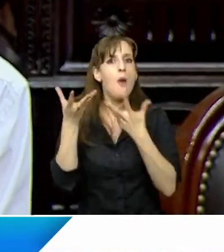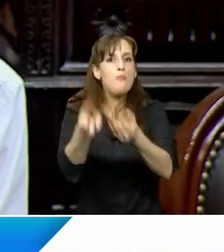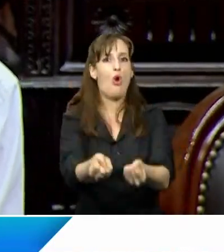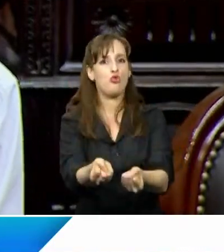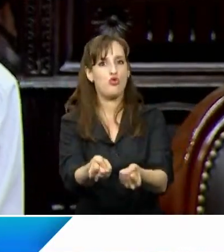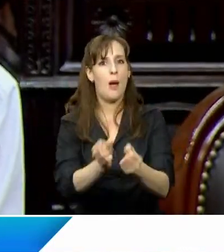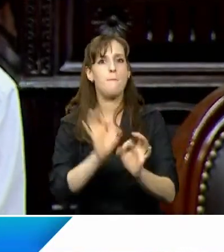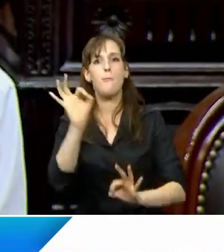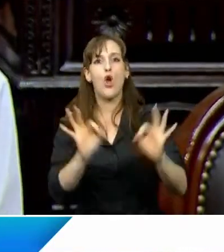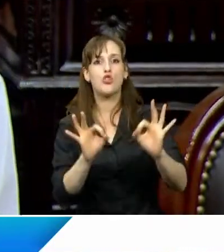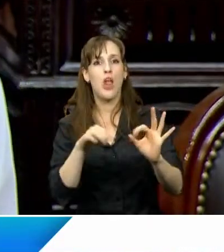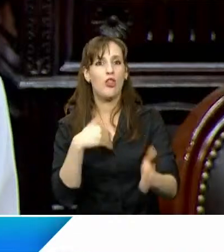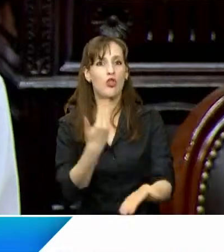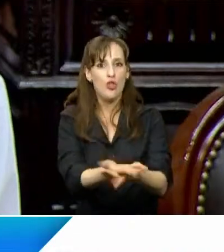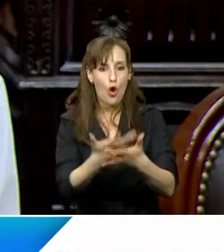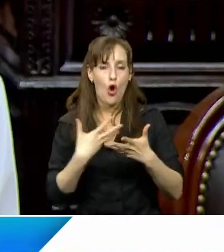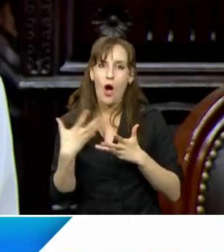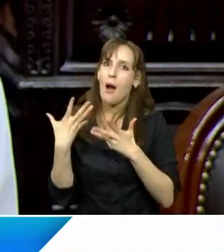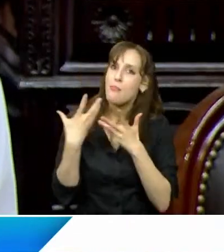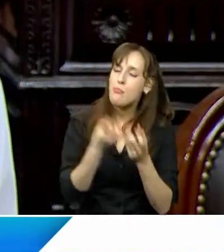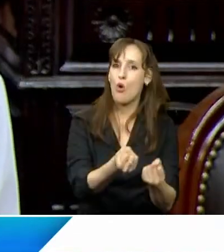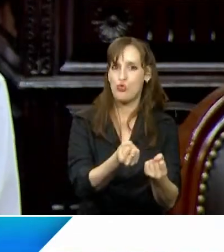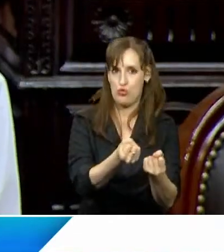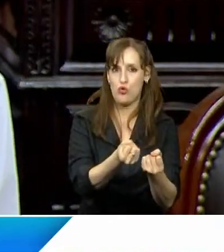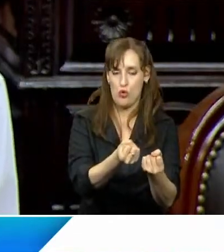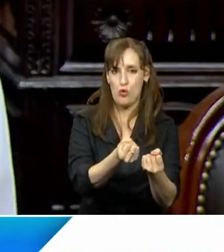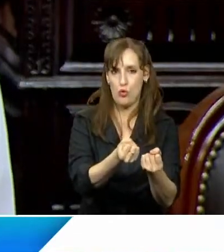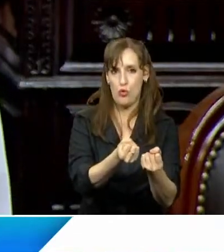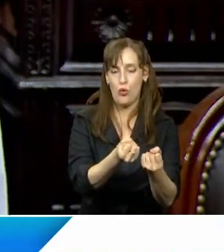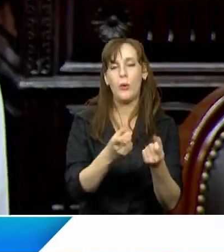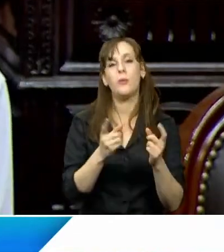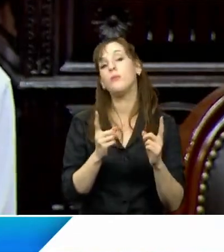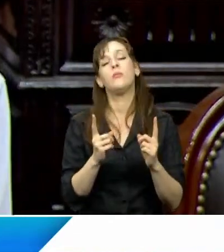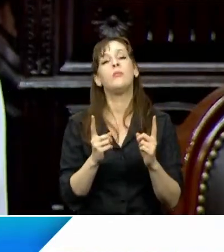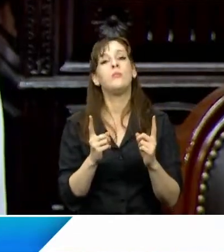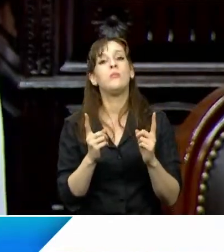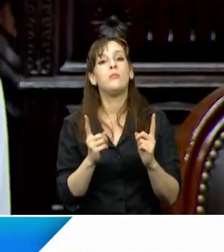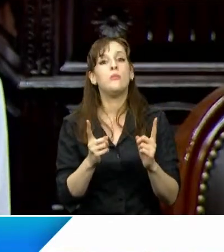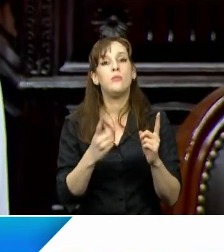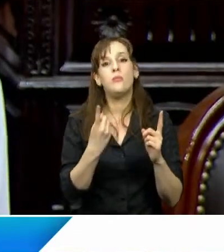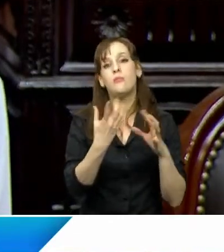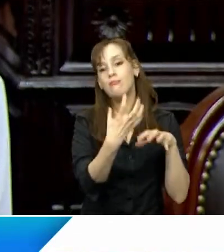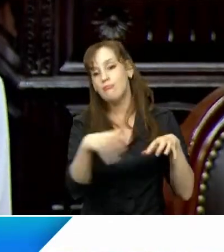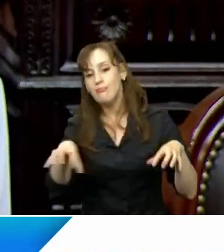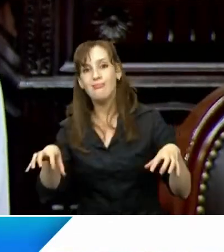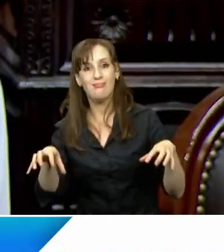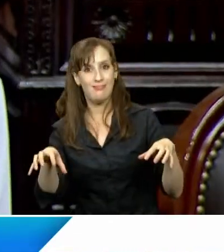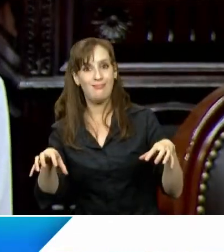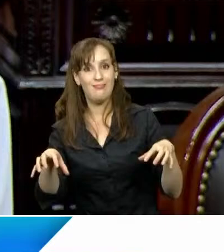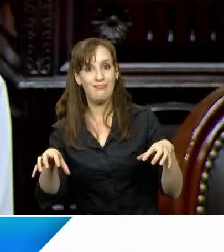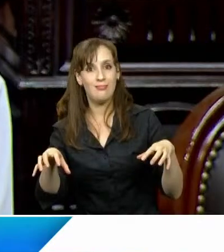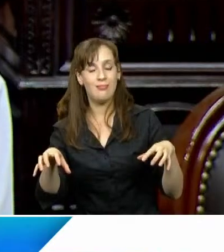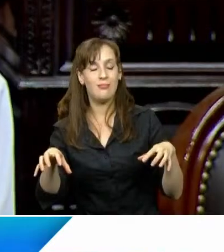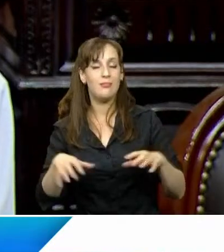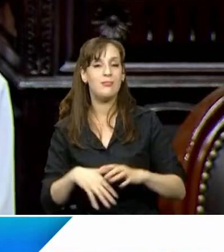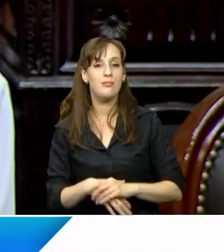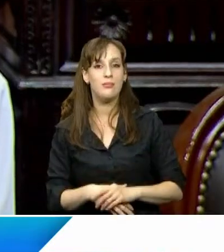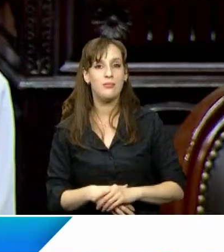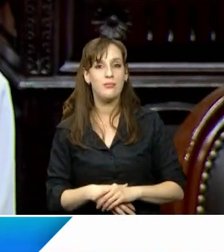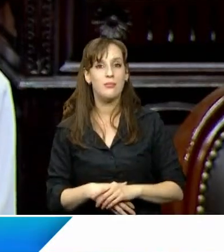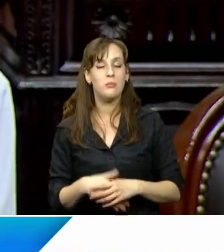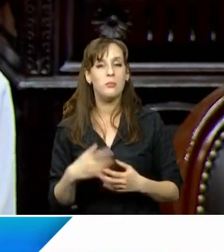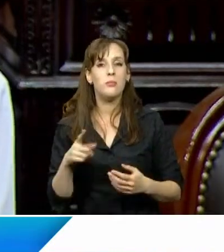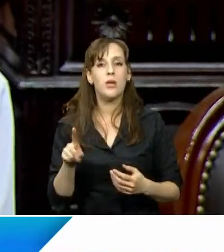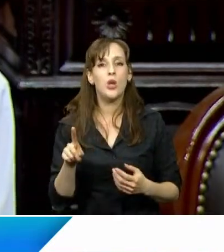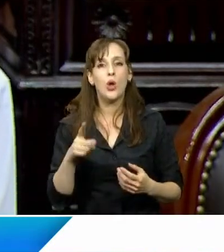guardando coherencia con una posición histórica de la dirigencia comunitaria o de un sector de la dirigencia comunitaria. Pero la